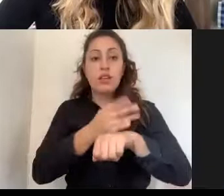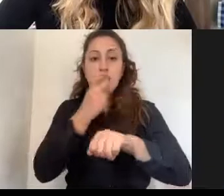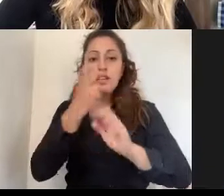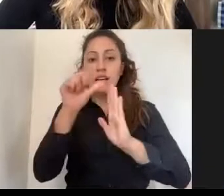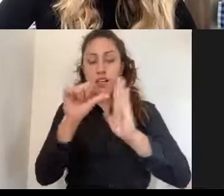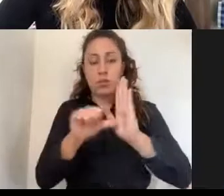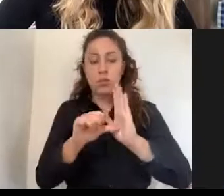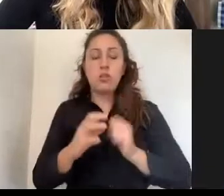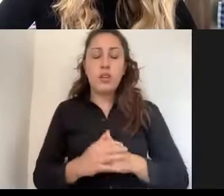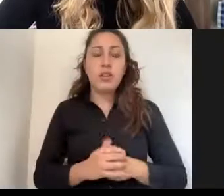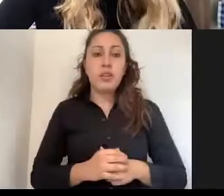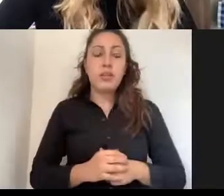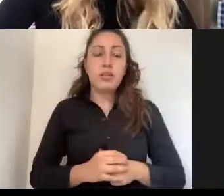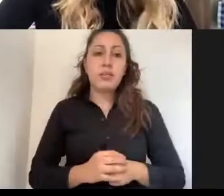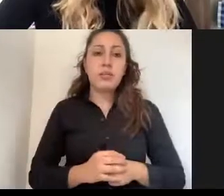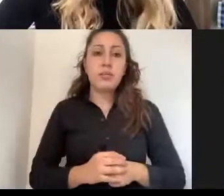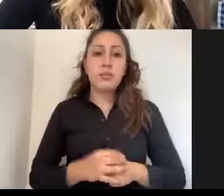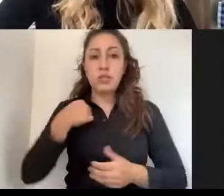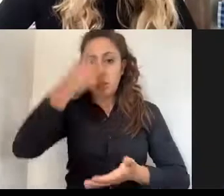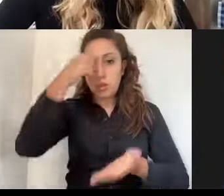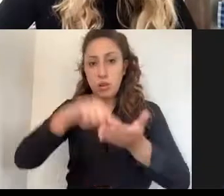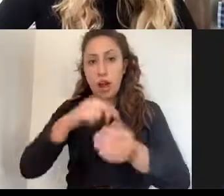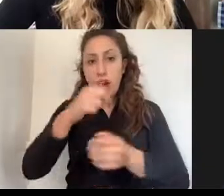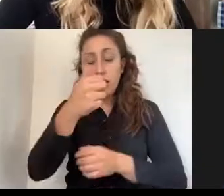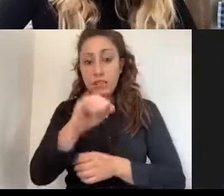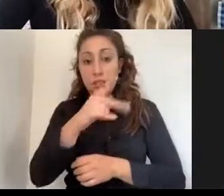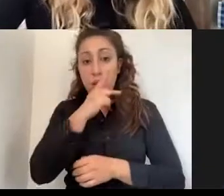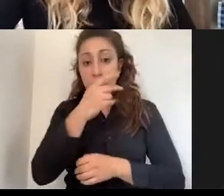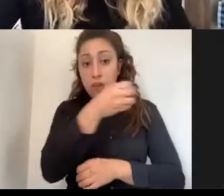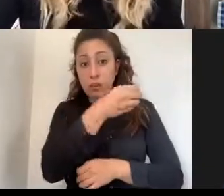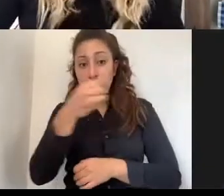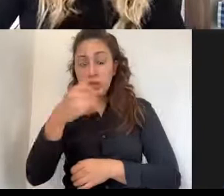esta manera, me parece que queda muy claro y queda